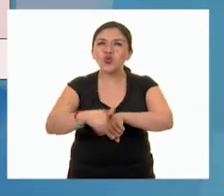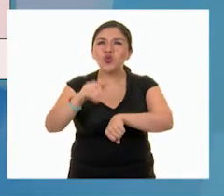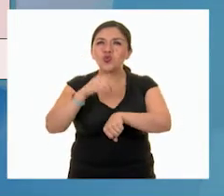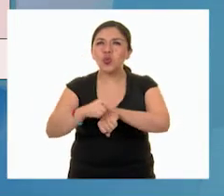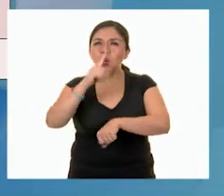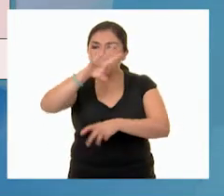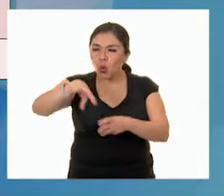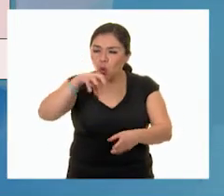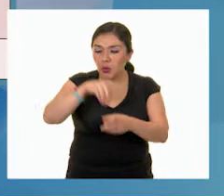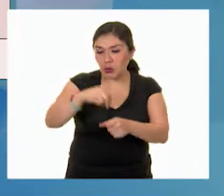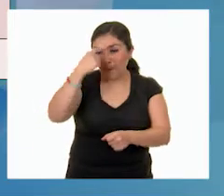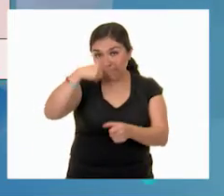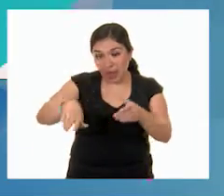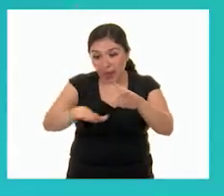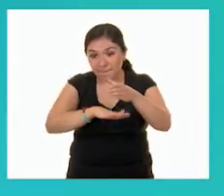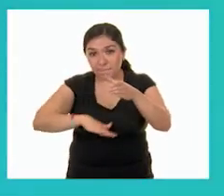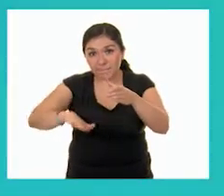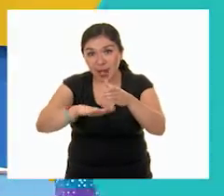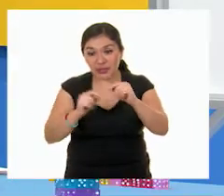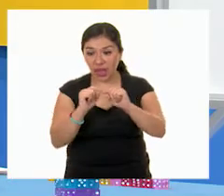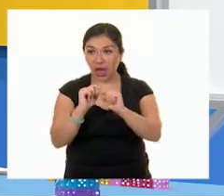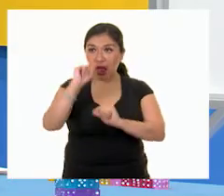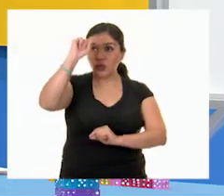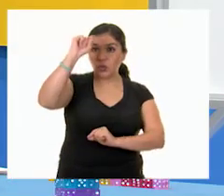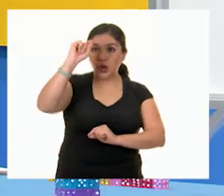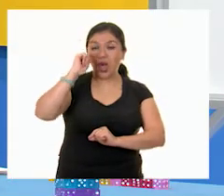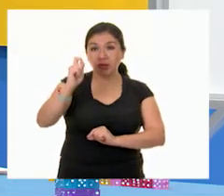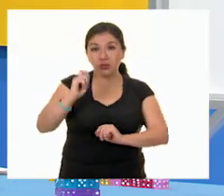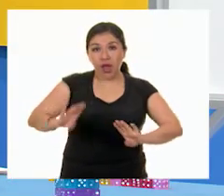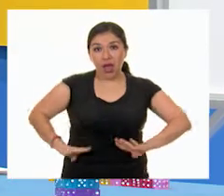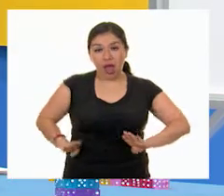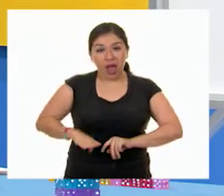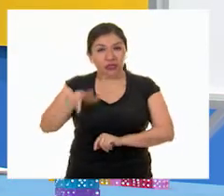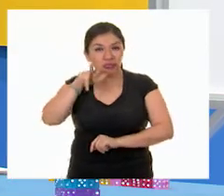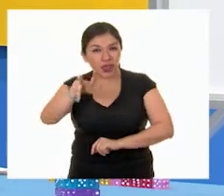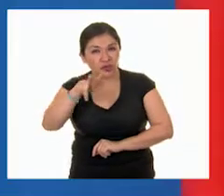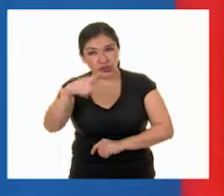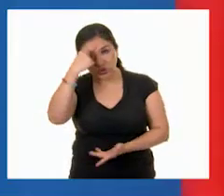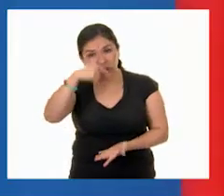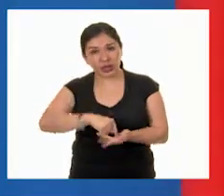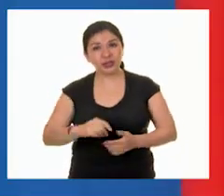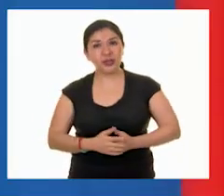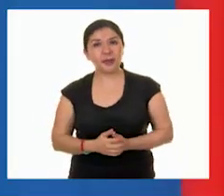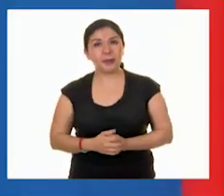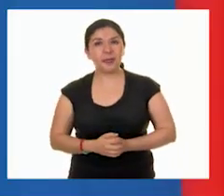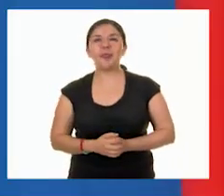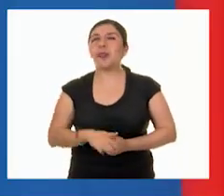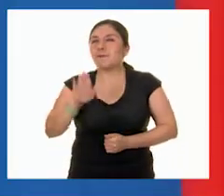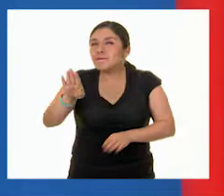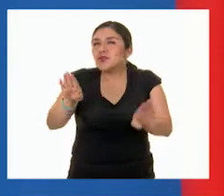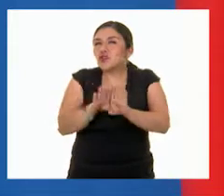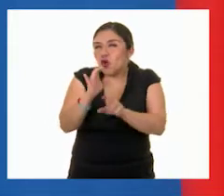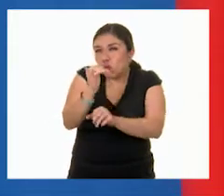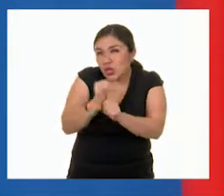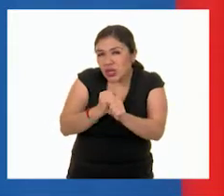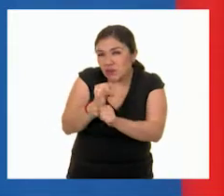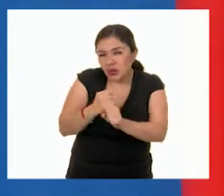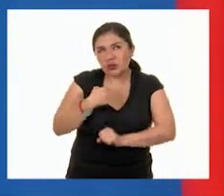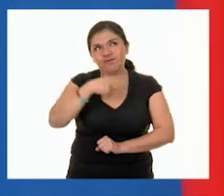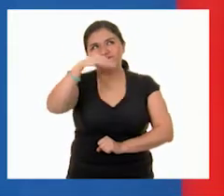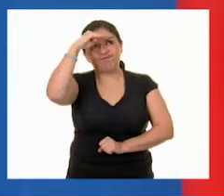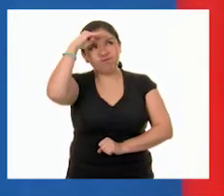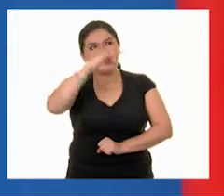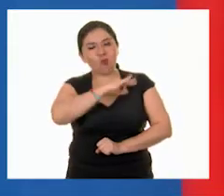de cubos para la base y la altura cuyo volumen sea 18? Para investigarlo, se me ocurre que